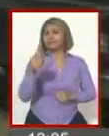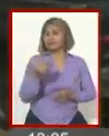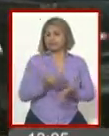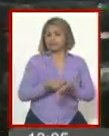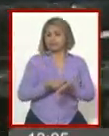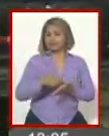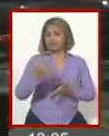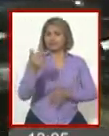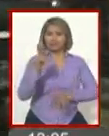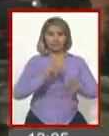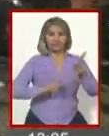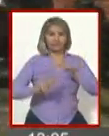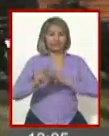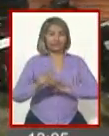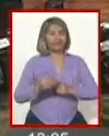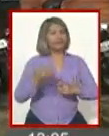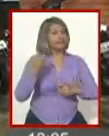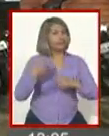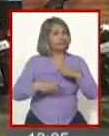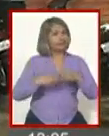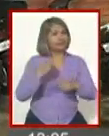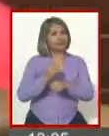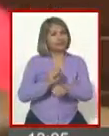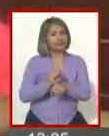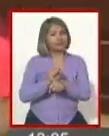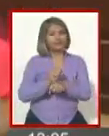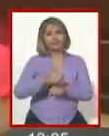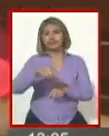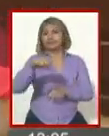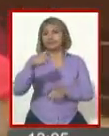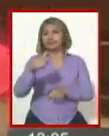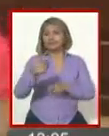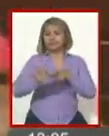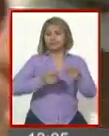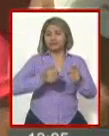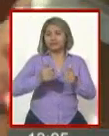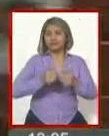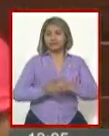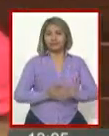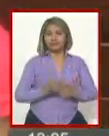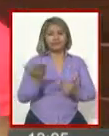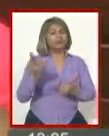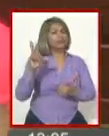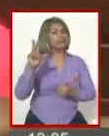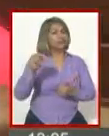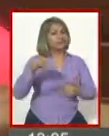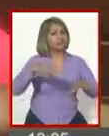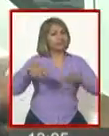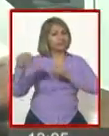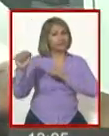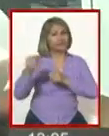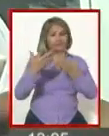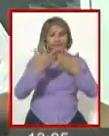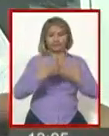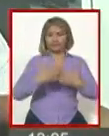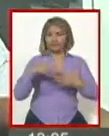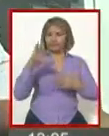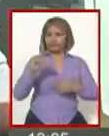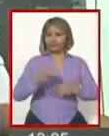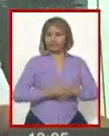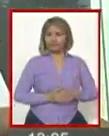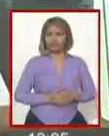nuestros recursos de nosotros, que nos ha costado trabajar tanto para que otros lo administren. ¿No debe irse la empresa? No debe irse. Mire,